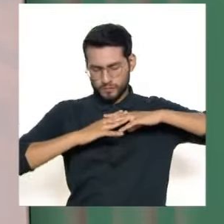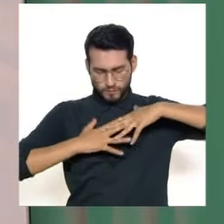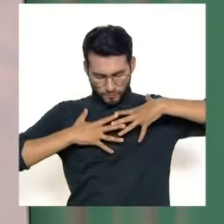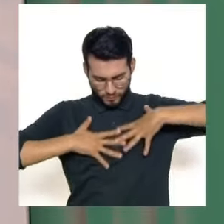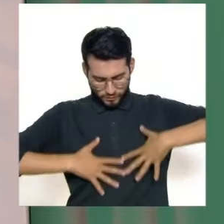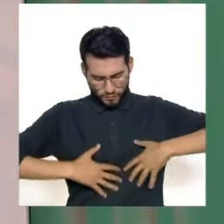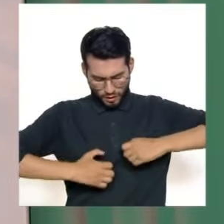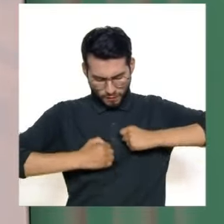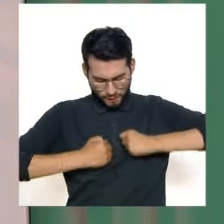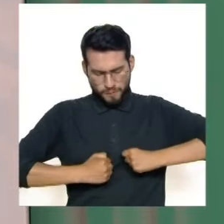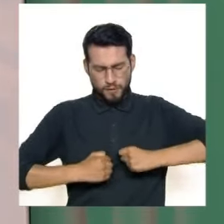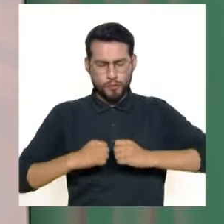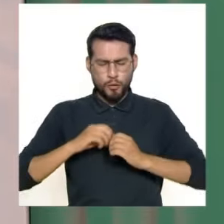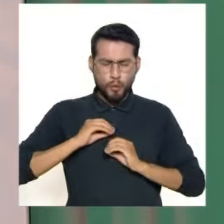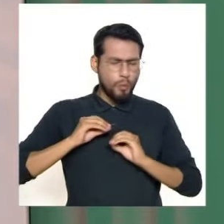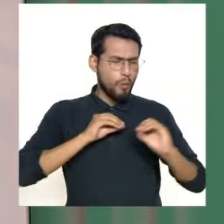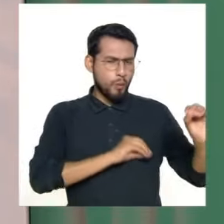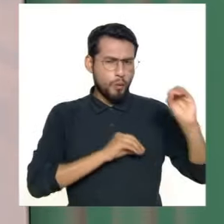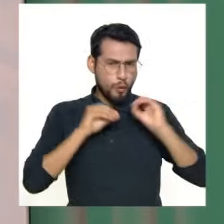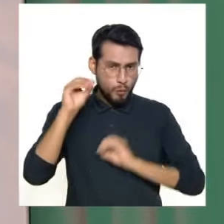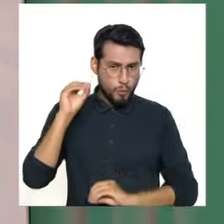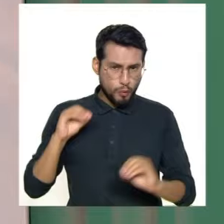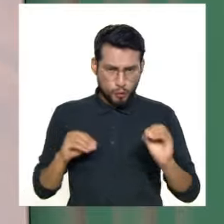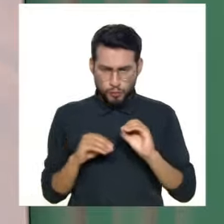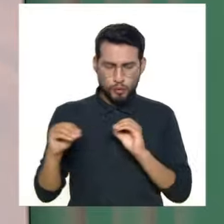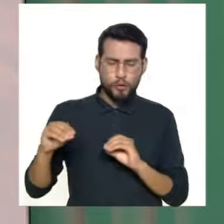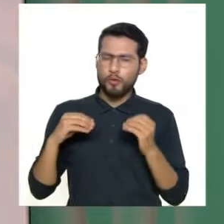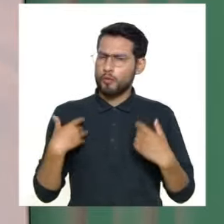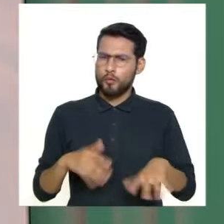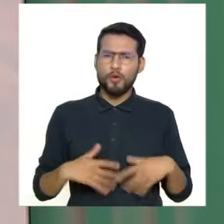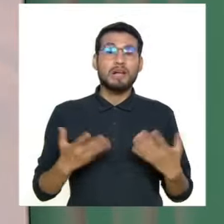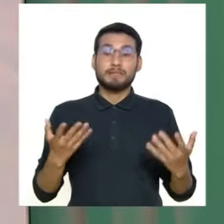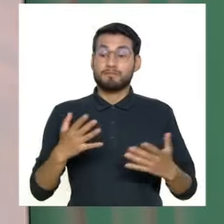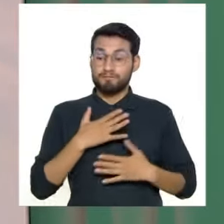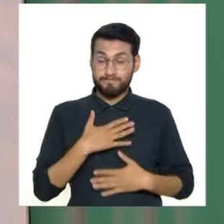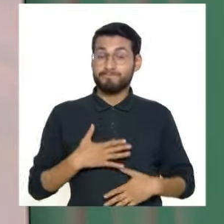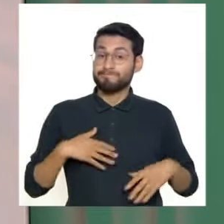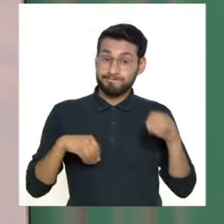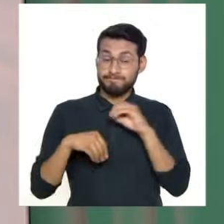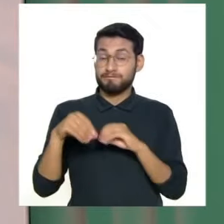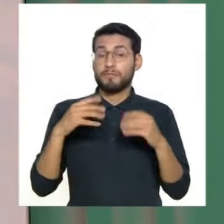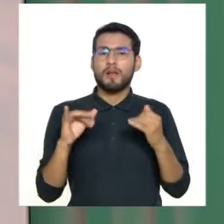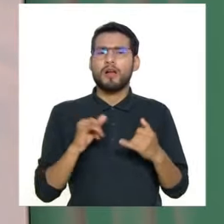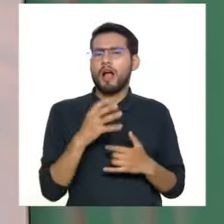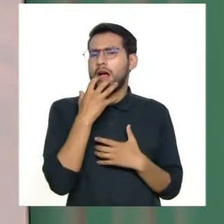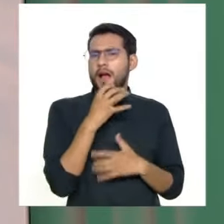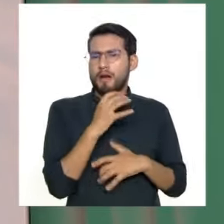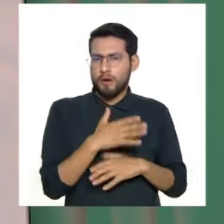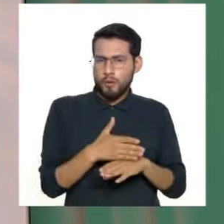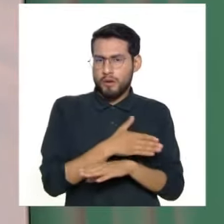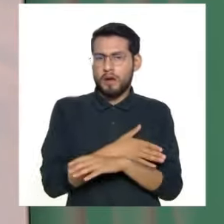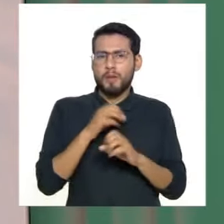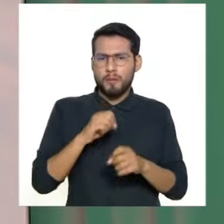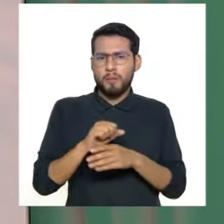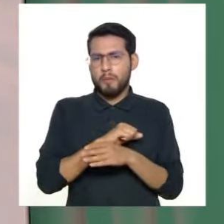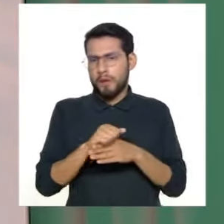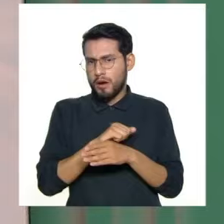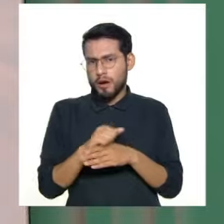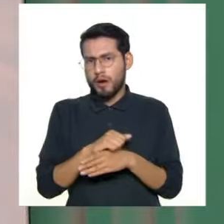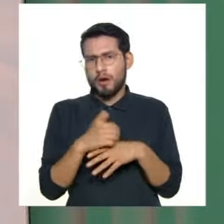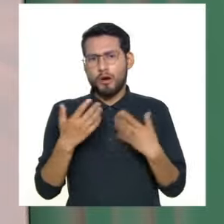mucho movimiento es una secuencia bastante dinámica que uno lo usa como un calentamiento previo para practicar alguna